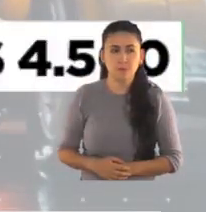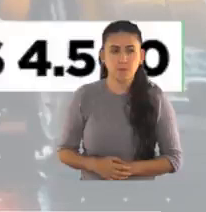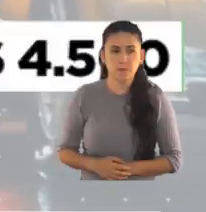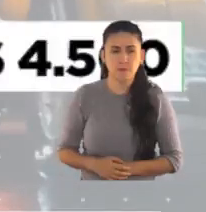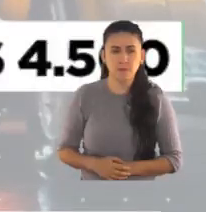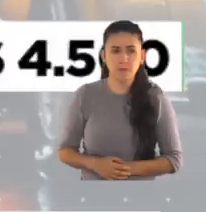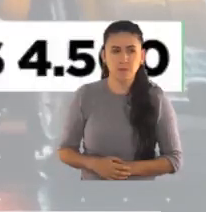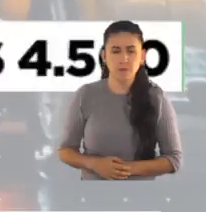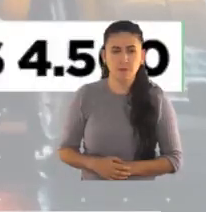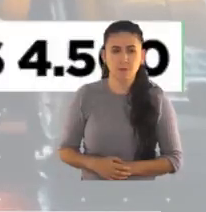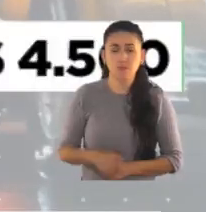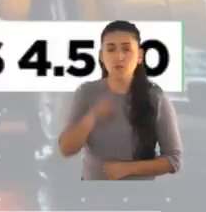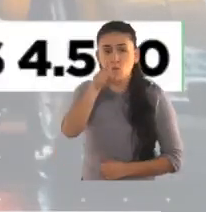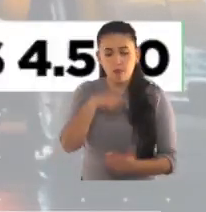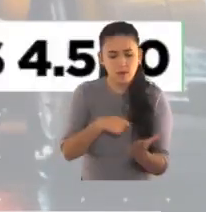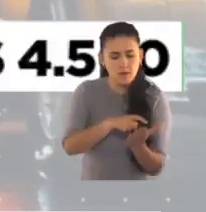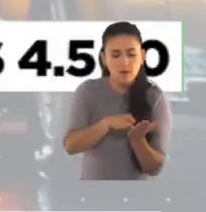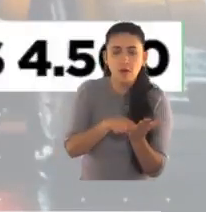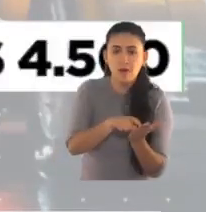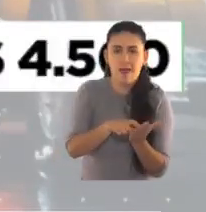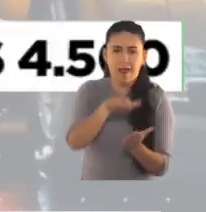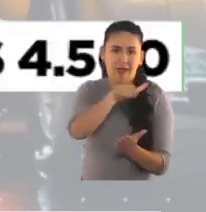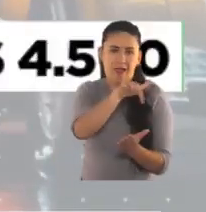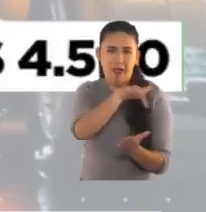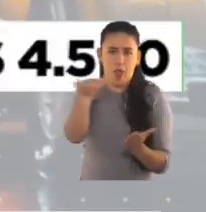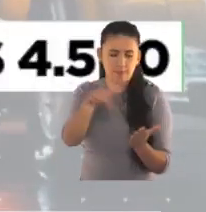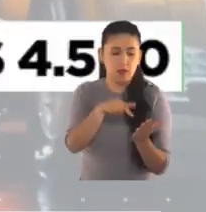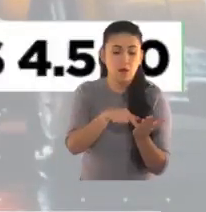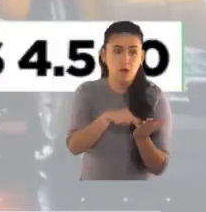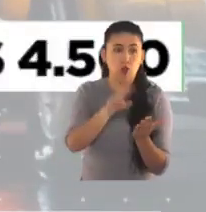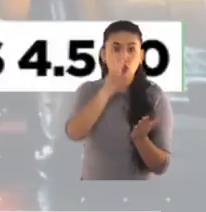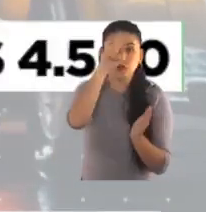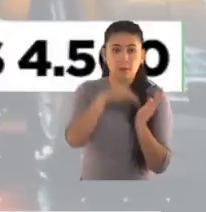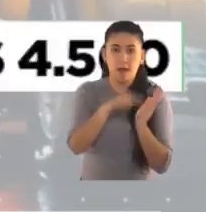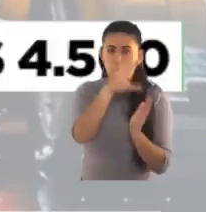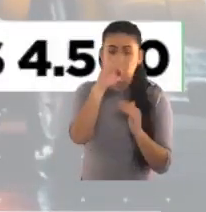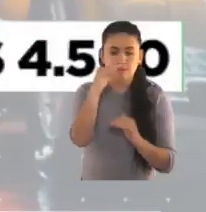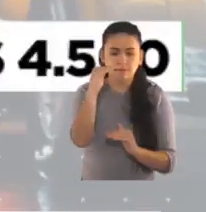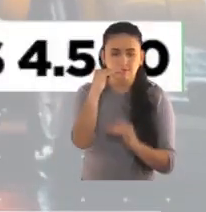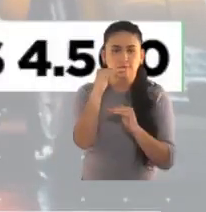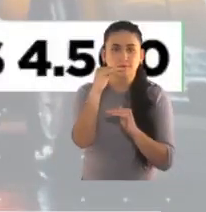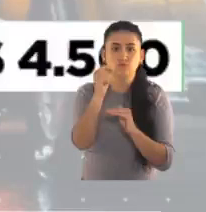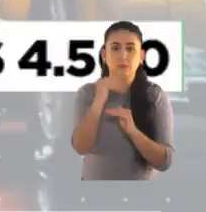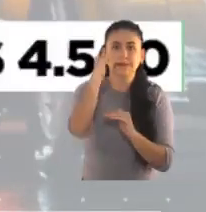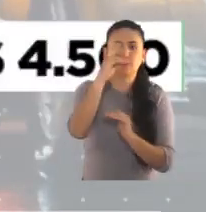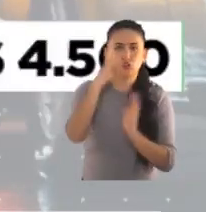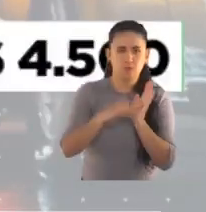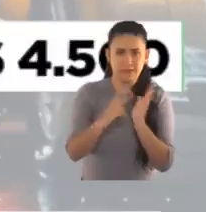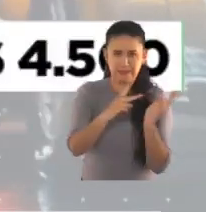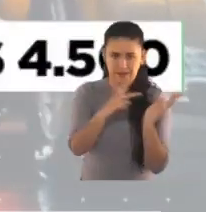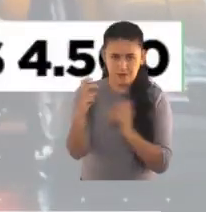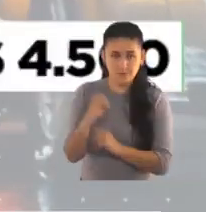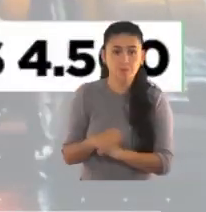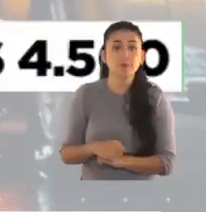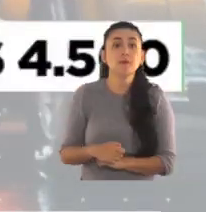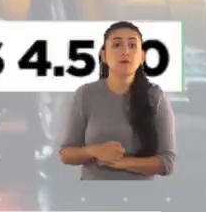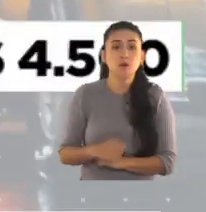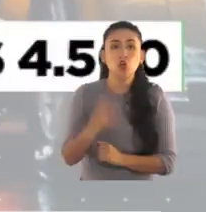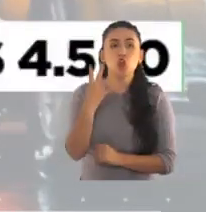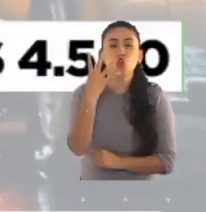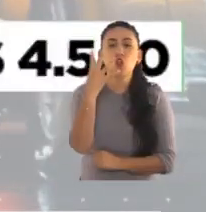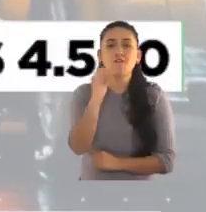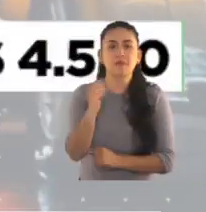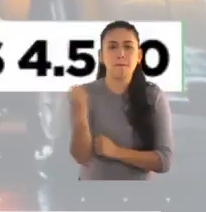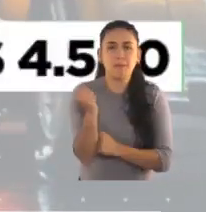usted pide por aplicación, el banderazo quedaría en 2.700 pesos. El costo por unidad sería de 90